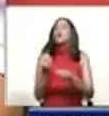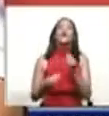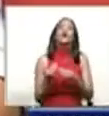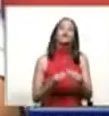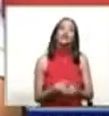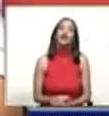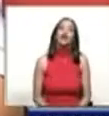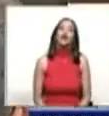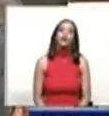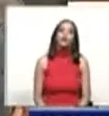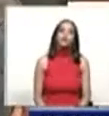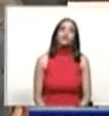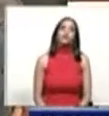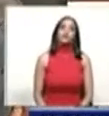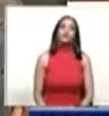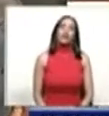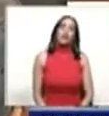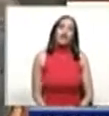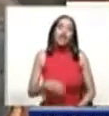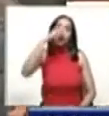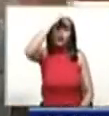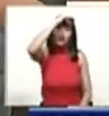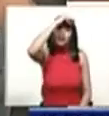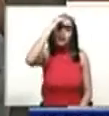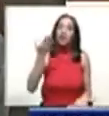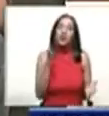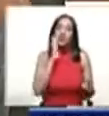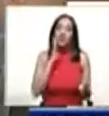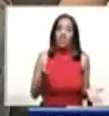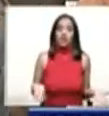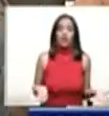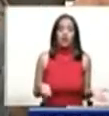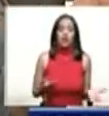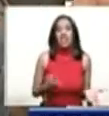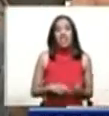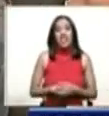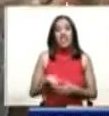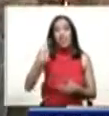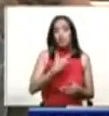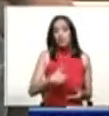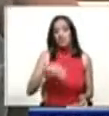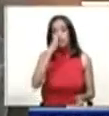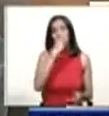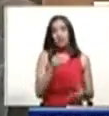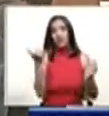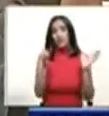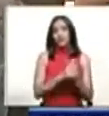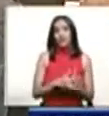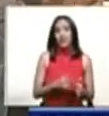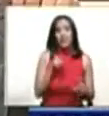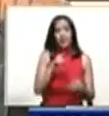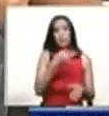Laboratorio. En el caso de Donald Trump en su elección fue a través del Facebook, uh-huh, pero en el caso de Bolsonaro fue a través del WhatsApp. Ellos están perfeccionando